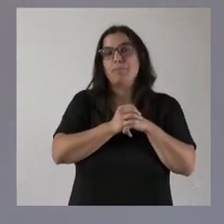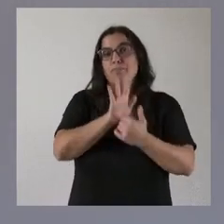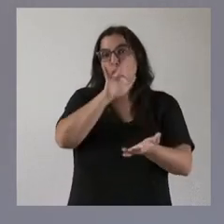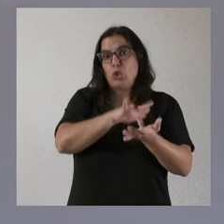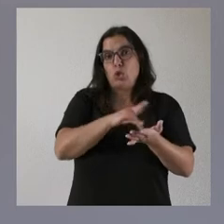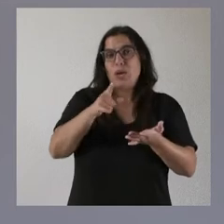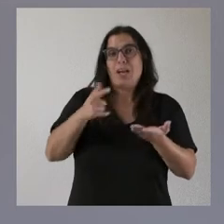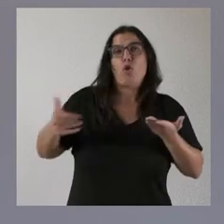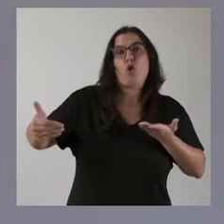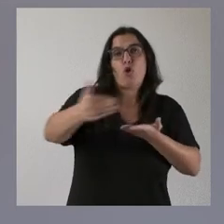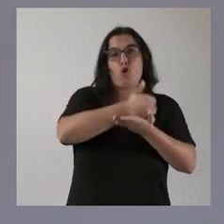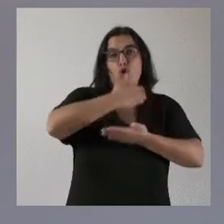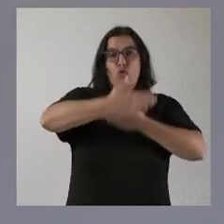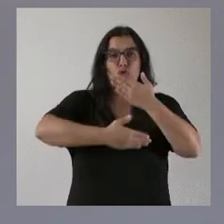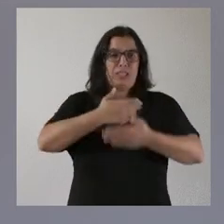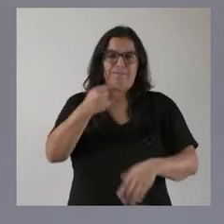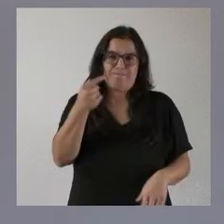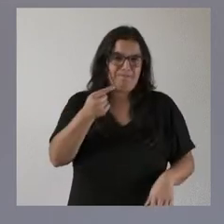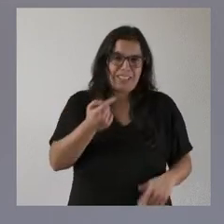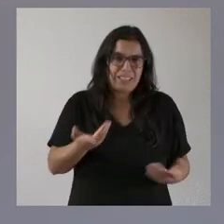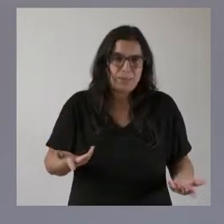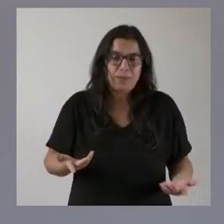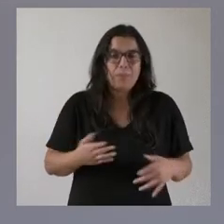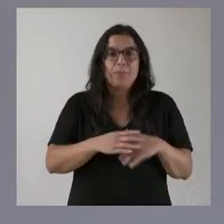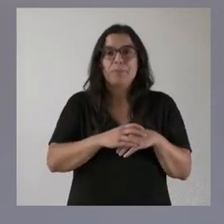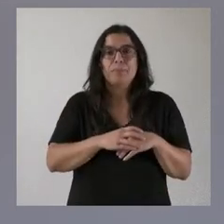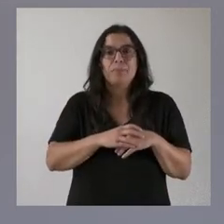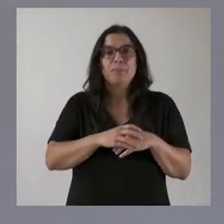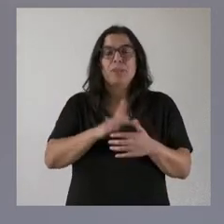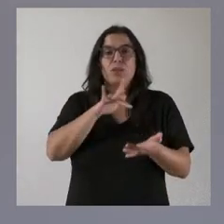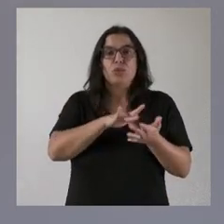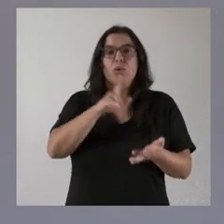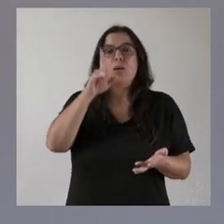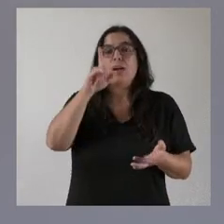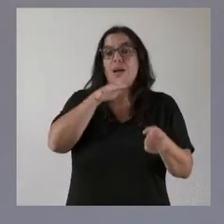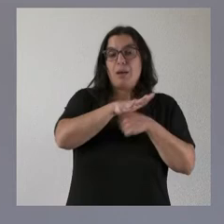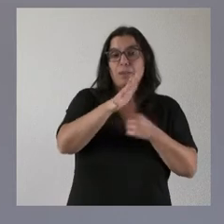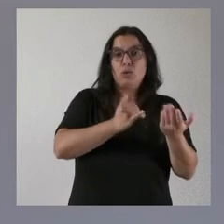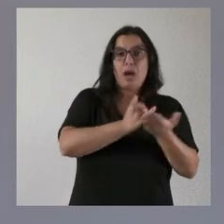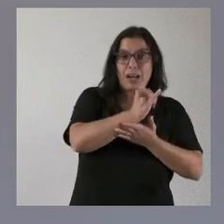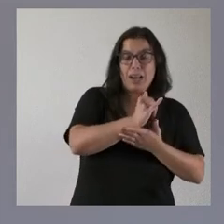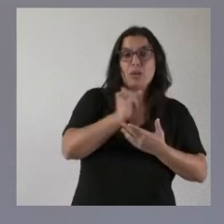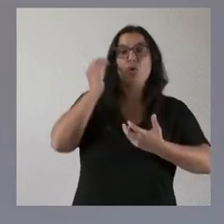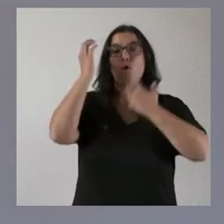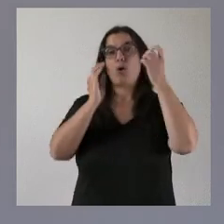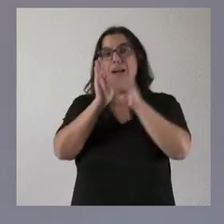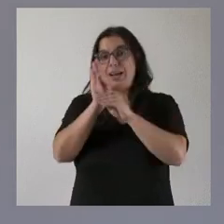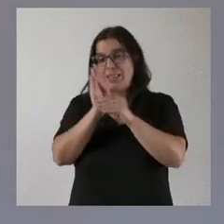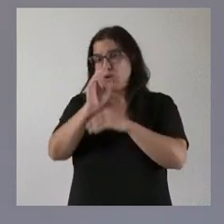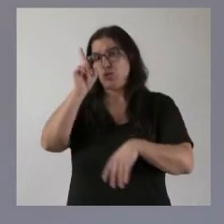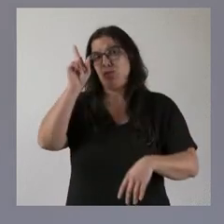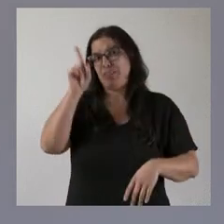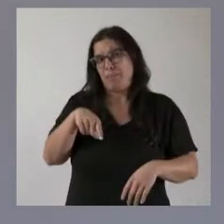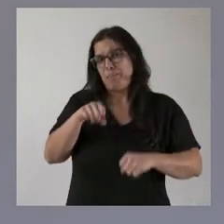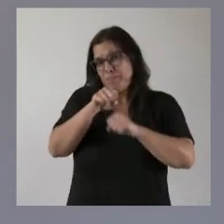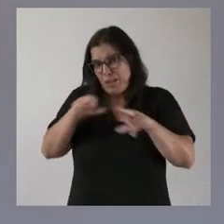cosecha muy negativa si esto ha ocurrido en el ámbito Agrario En el ámbito ganadero las circunstancias han sido incluso